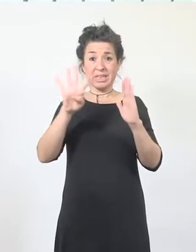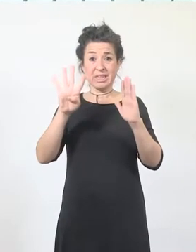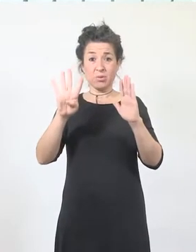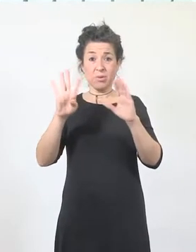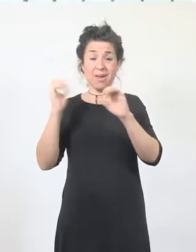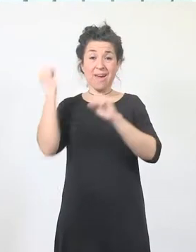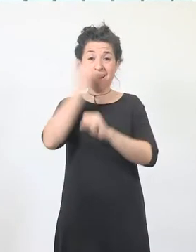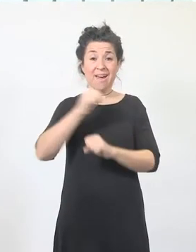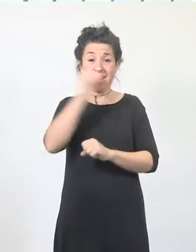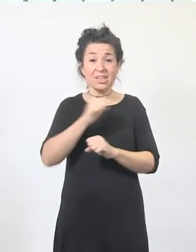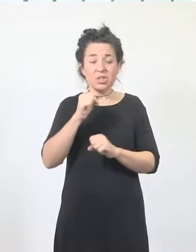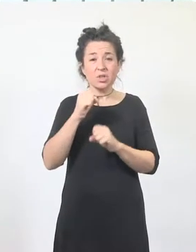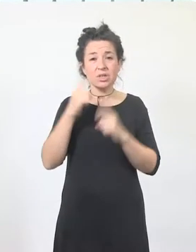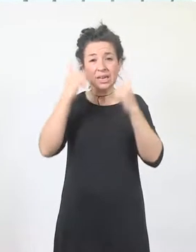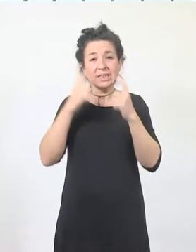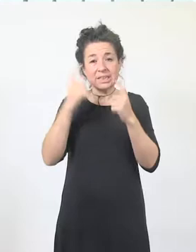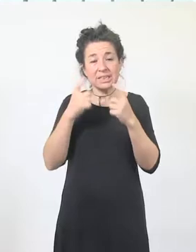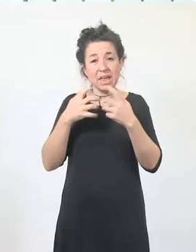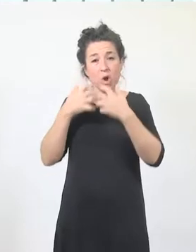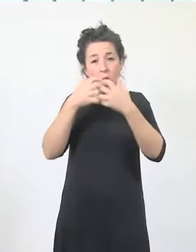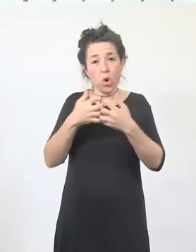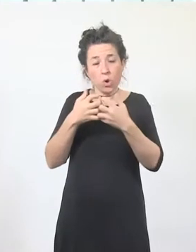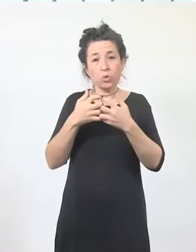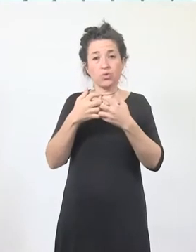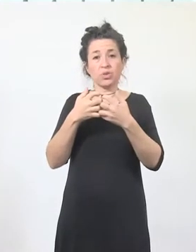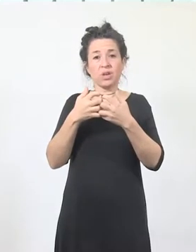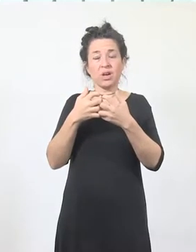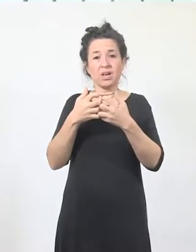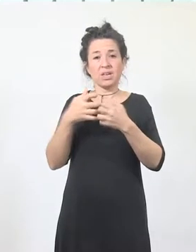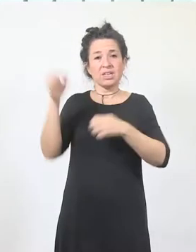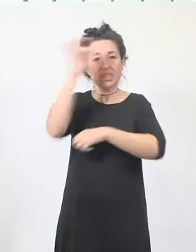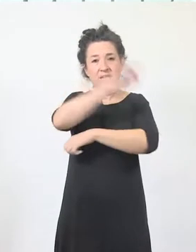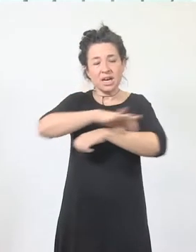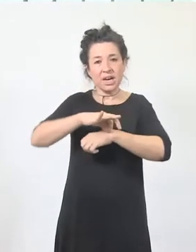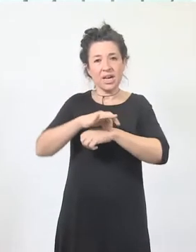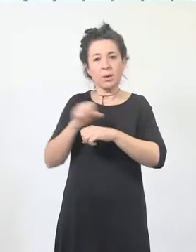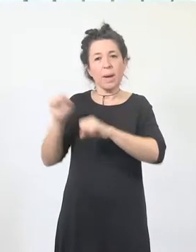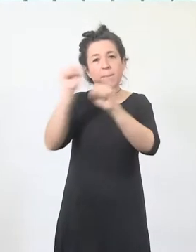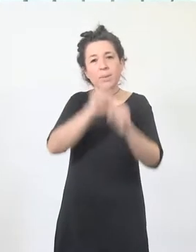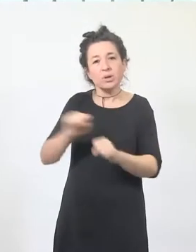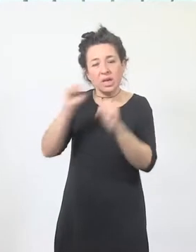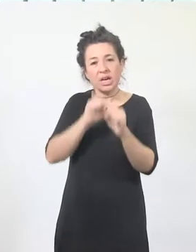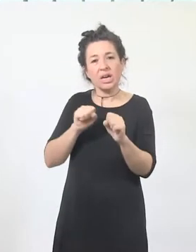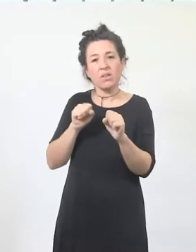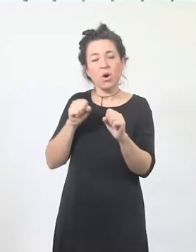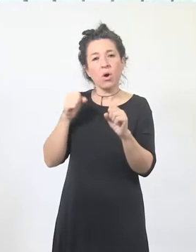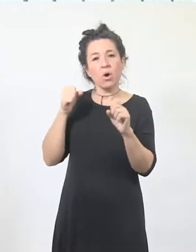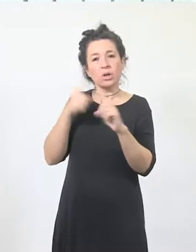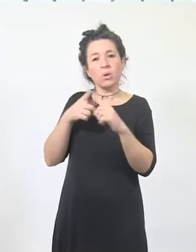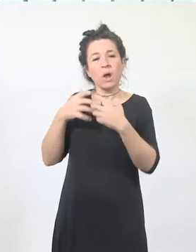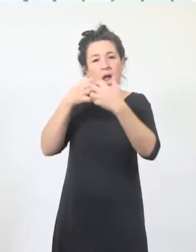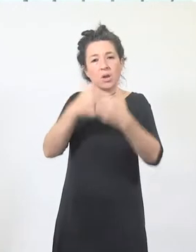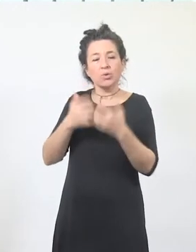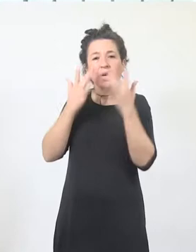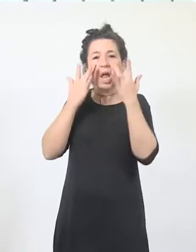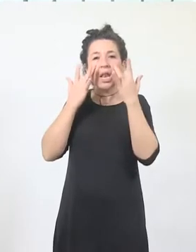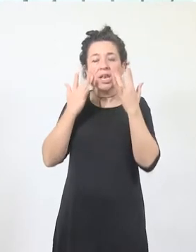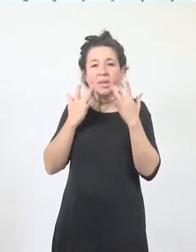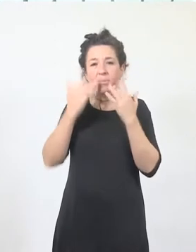esa lucha del pueblo saharaui, ha intentado protegerla como una lucha limpia, sin terrorismo,